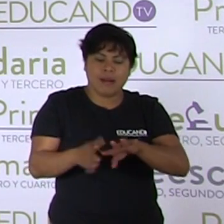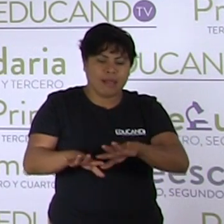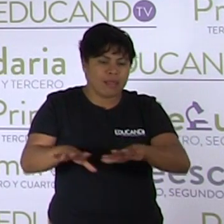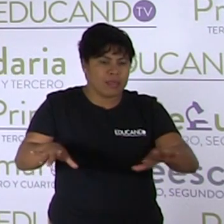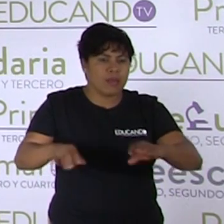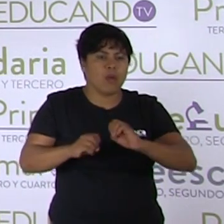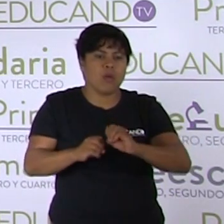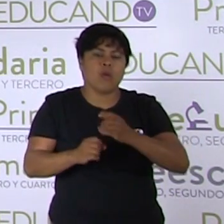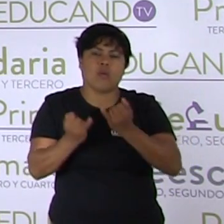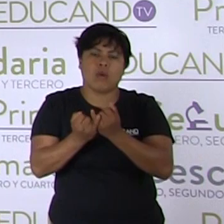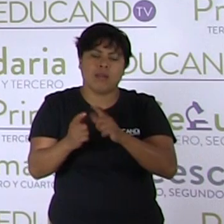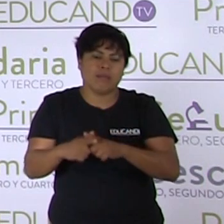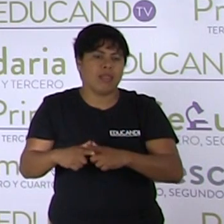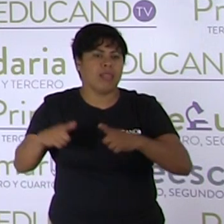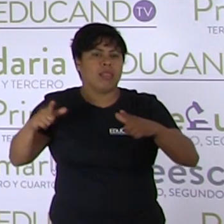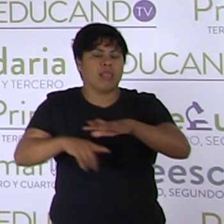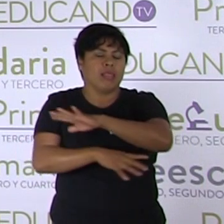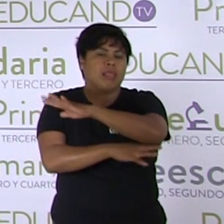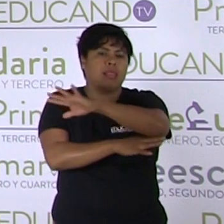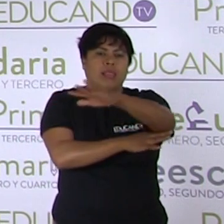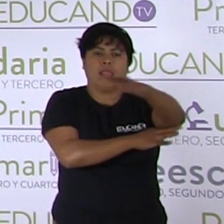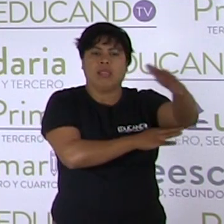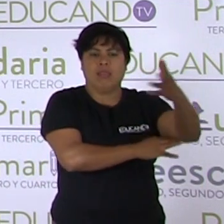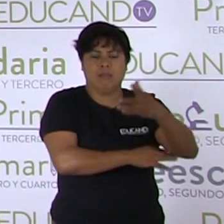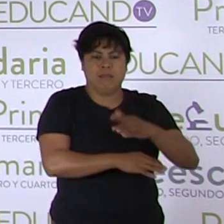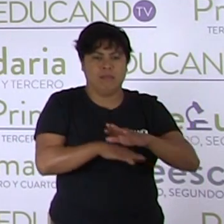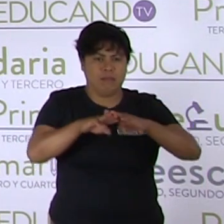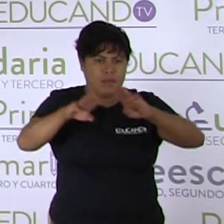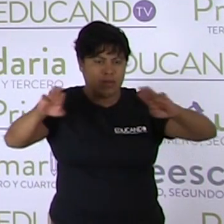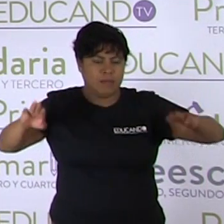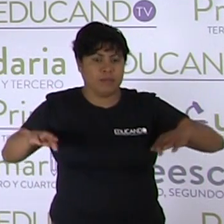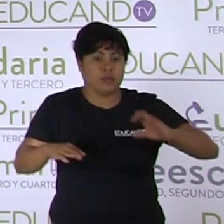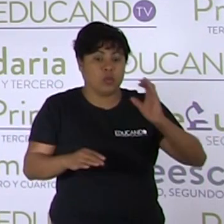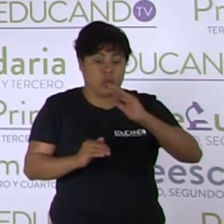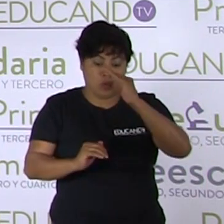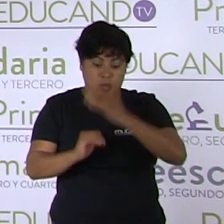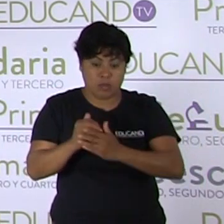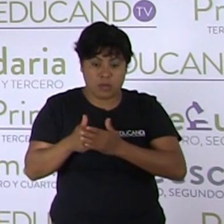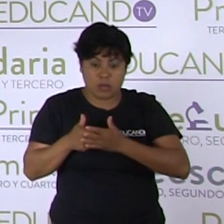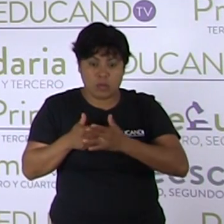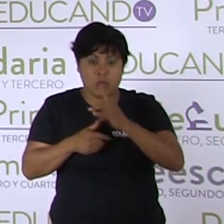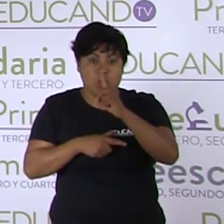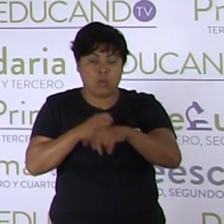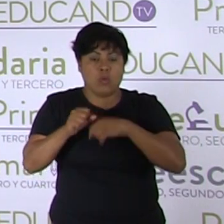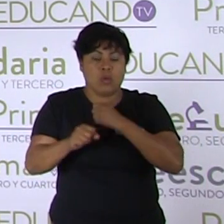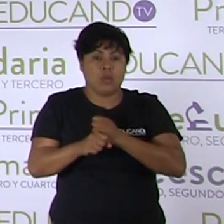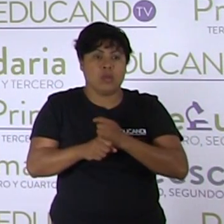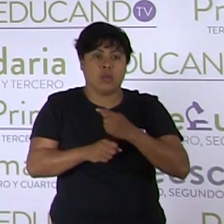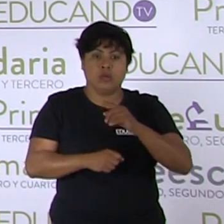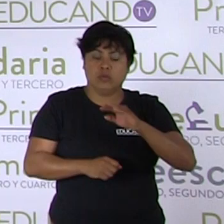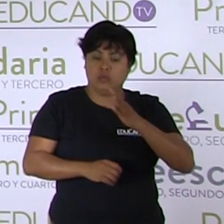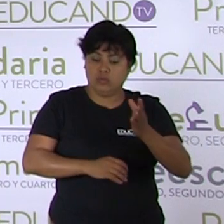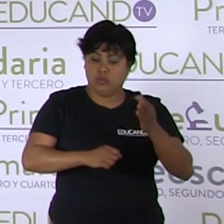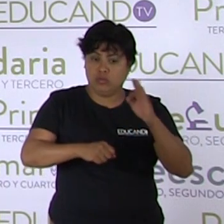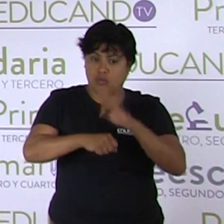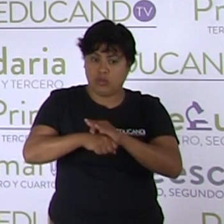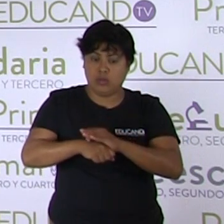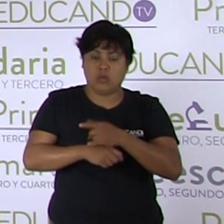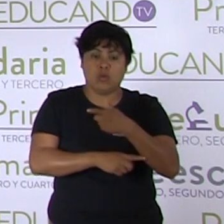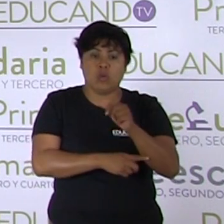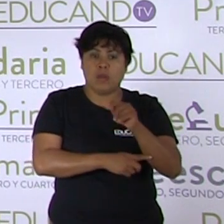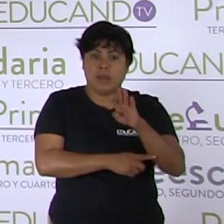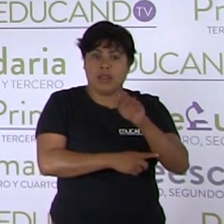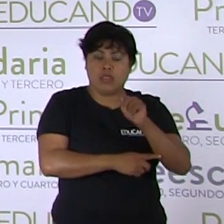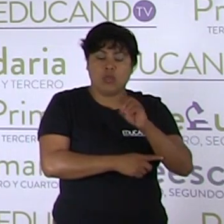los golfos helados del Báltico. Cuando al cabo de un año sus protectores regresaron, Gualberto